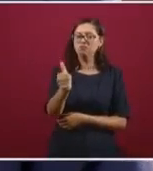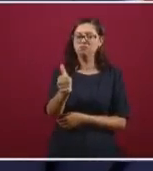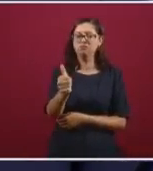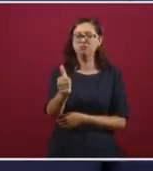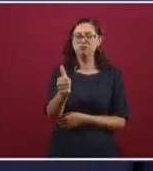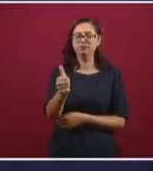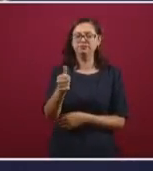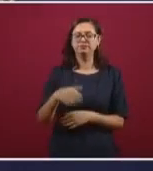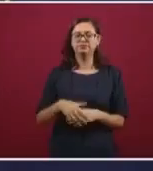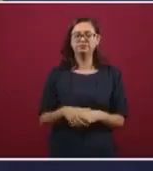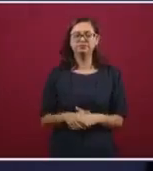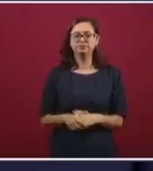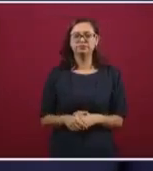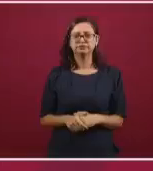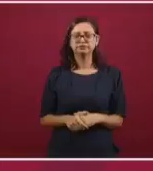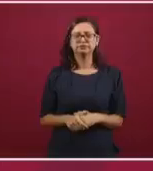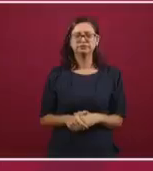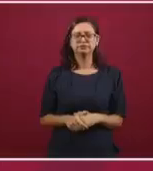que de manera